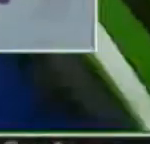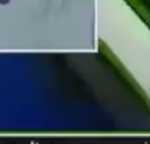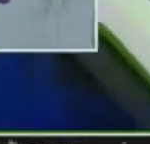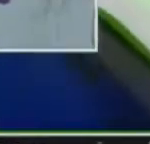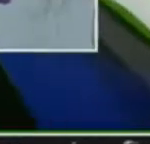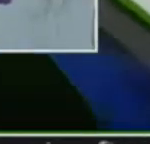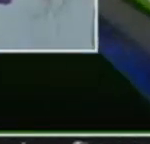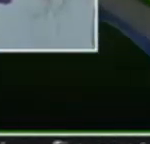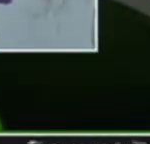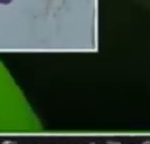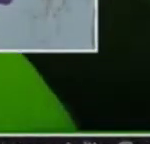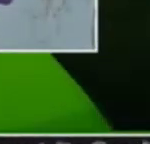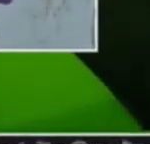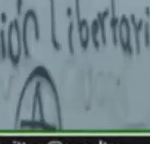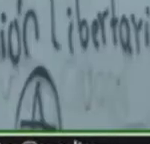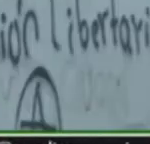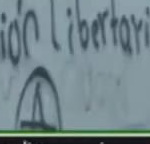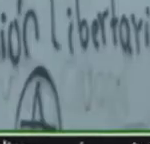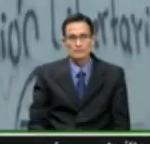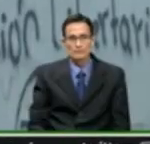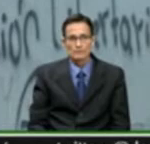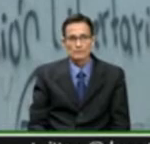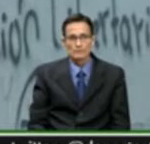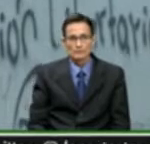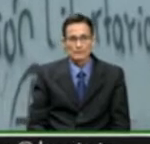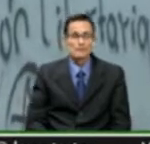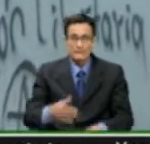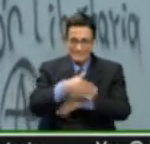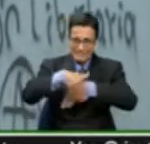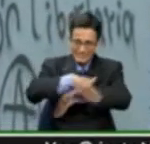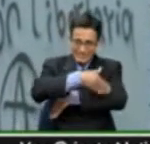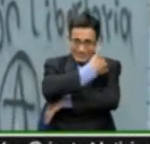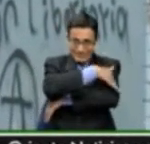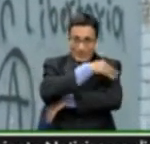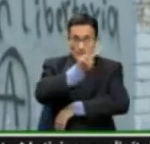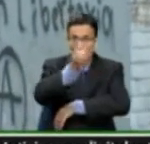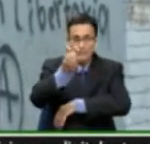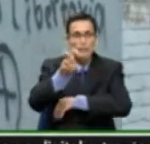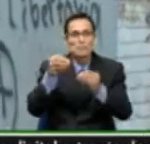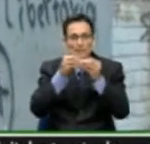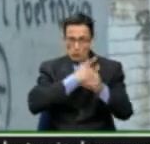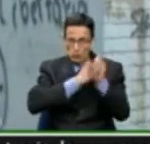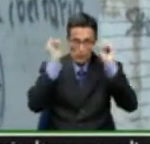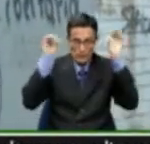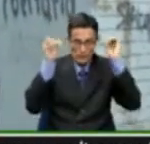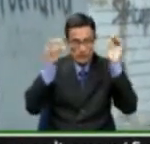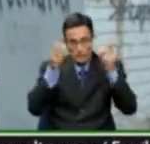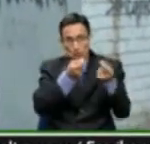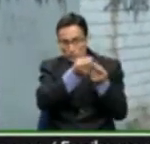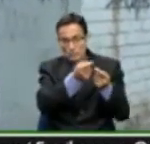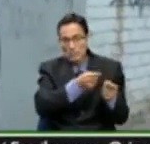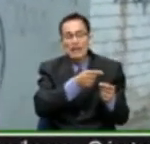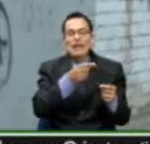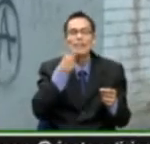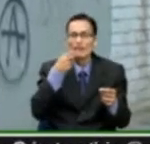miren, y lo que han dicho los comerciantes de aquí de la carrera 27, de los alrededores de la UIS y de la calle 36, es que no rechazan la marcha como tal, pero sí los actos